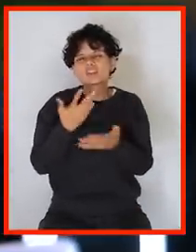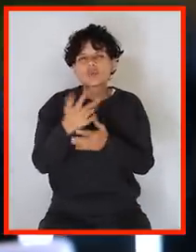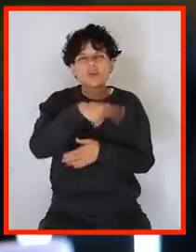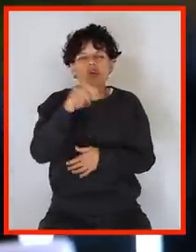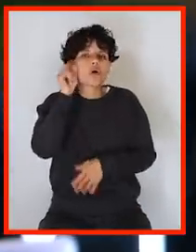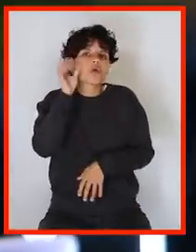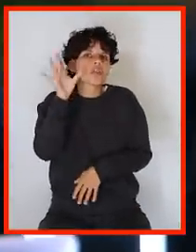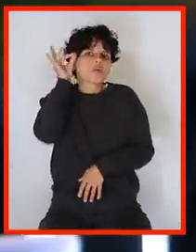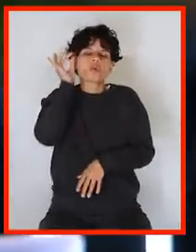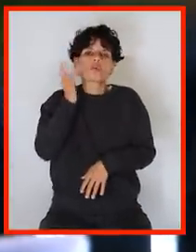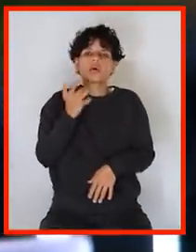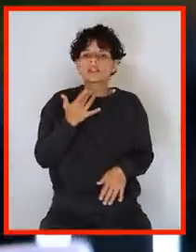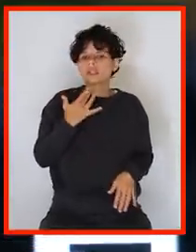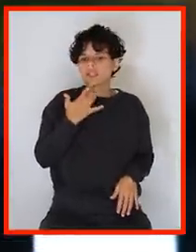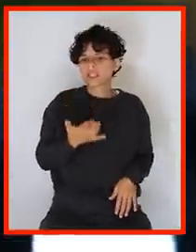que